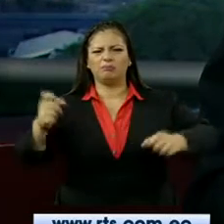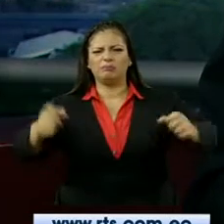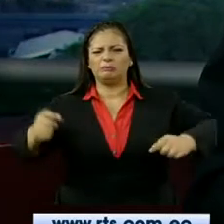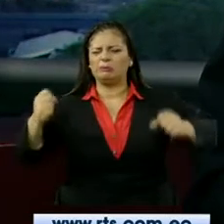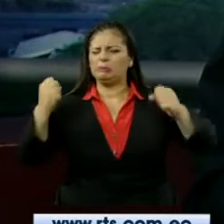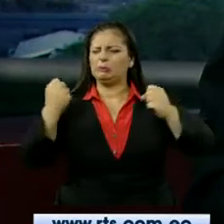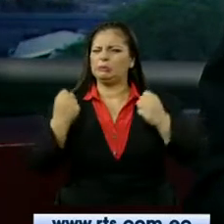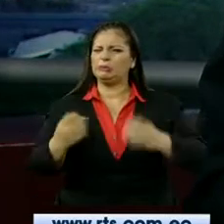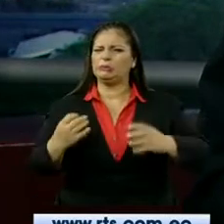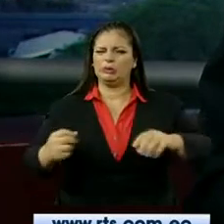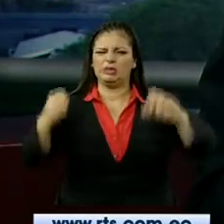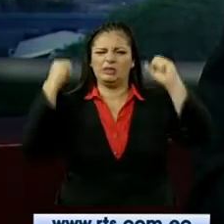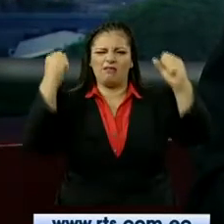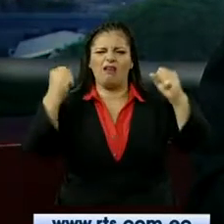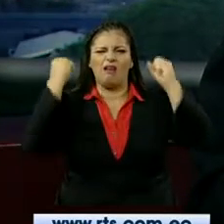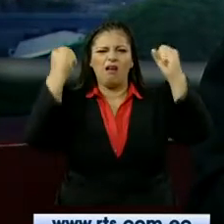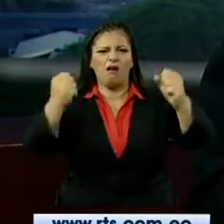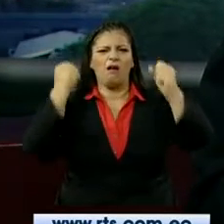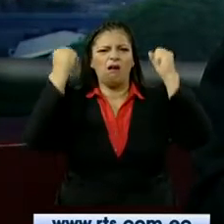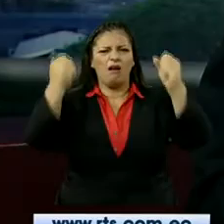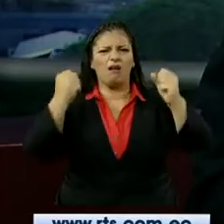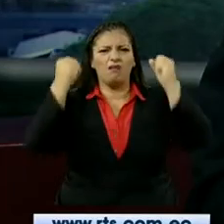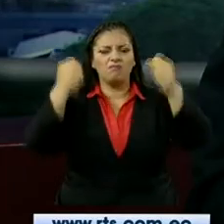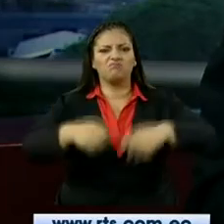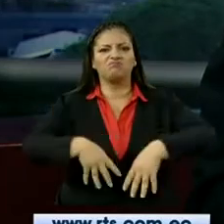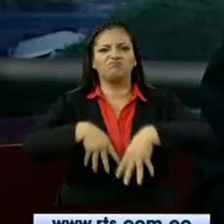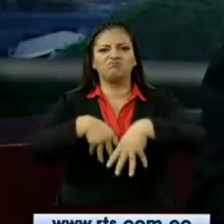han realizado vigilia y marchas.